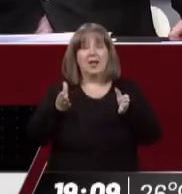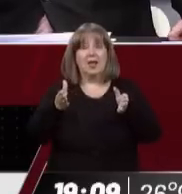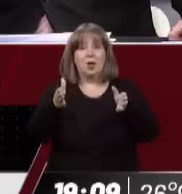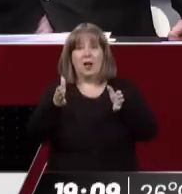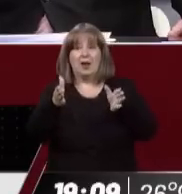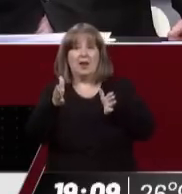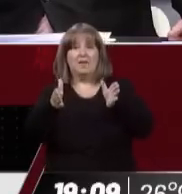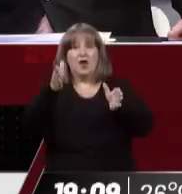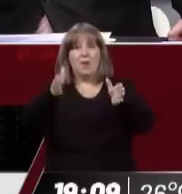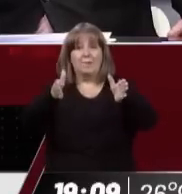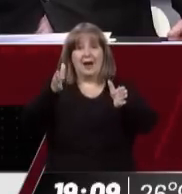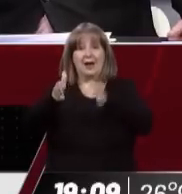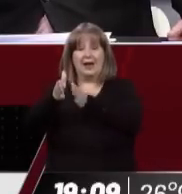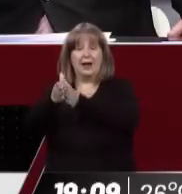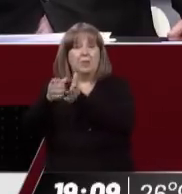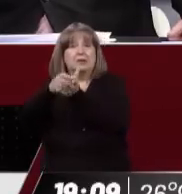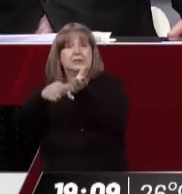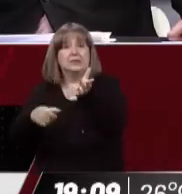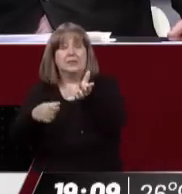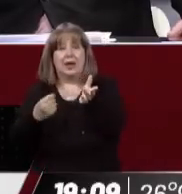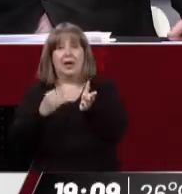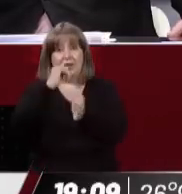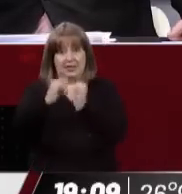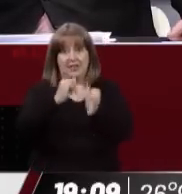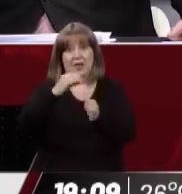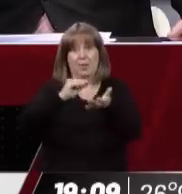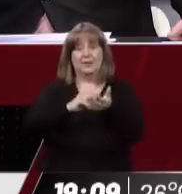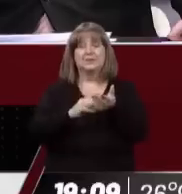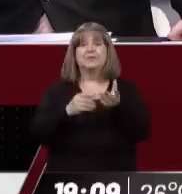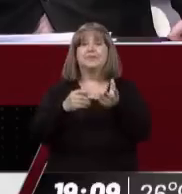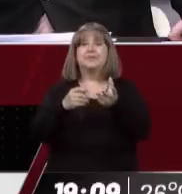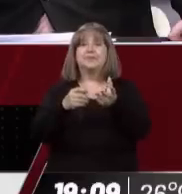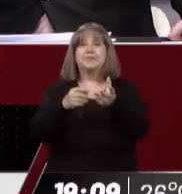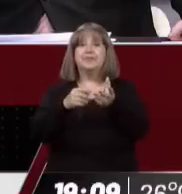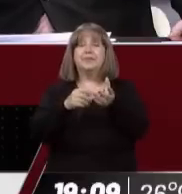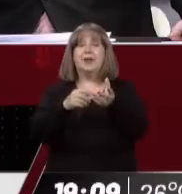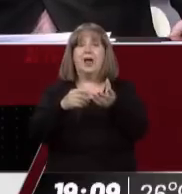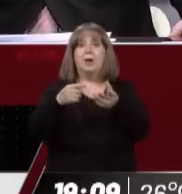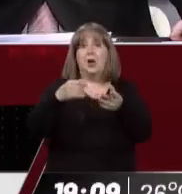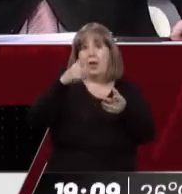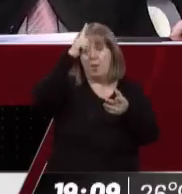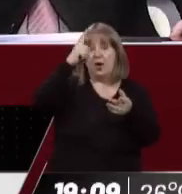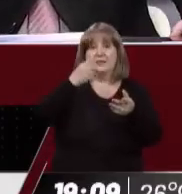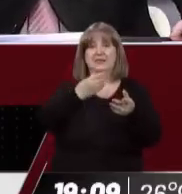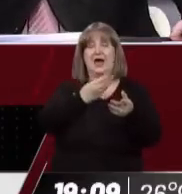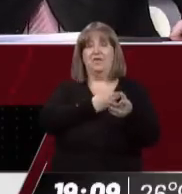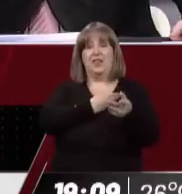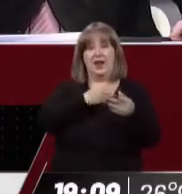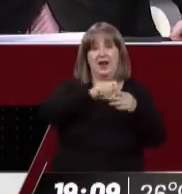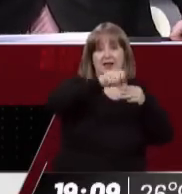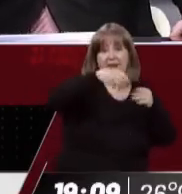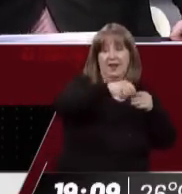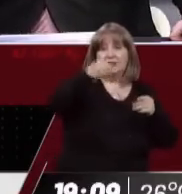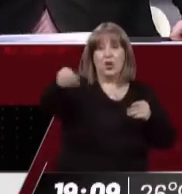manipulación de este celular porque te arrojó otro dato más y es que cuando en este traspaso de la policía federal